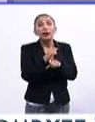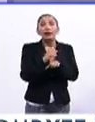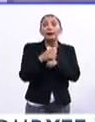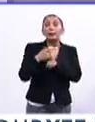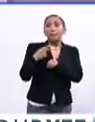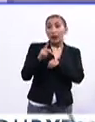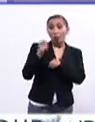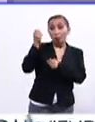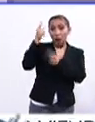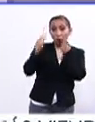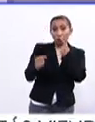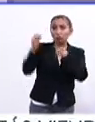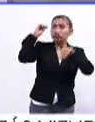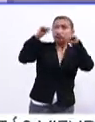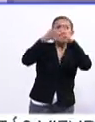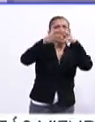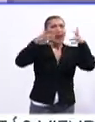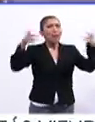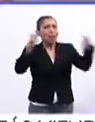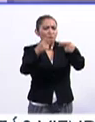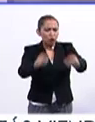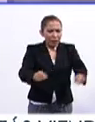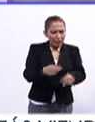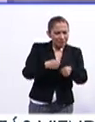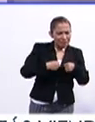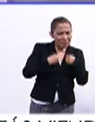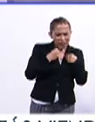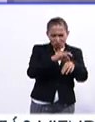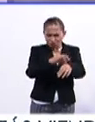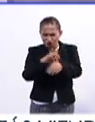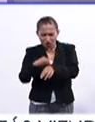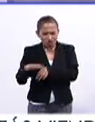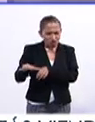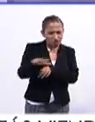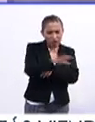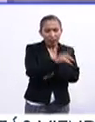pero de un montaje tan grande músico en vivo